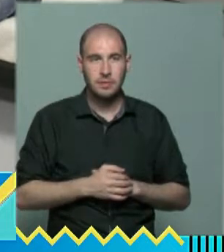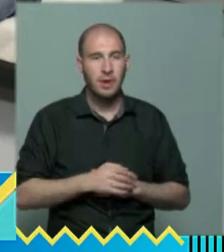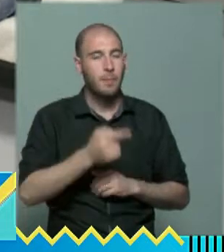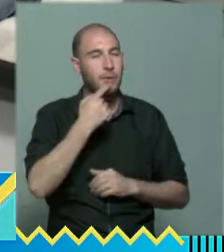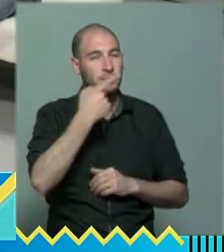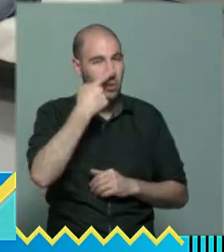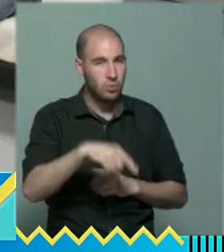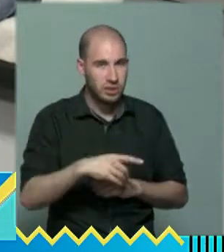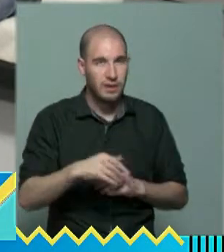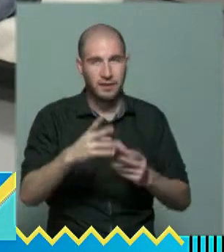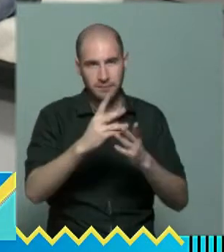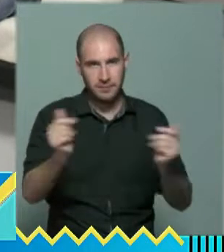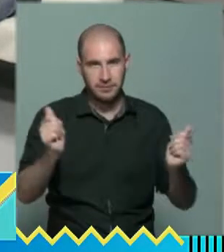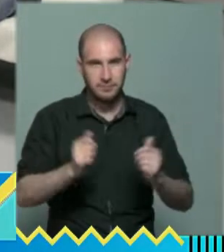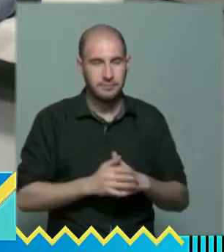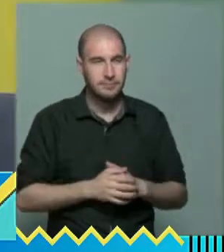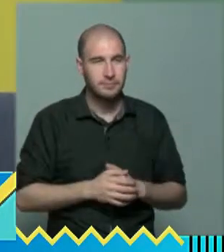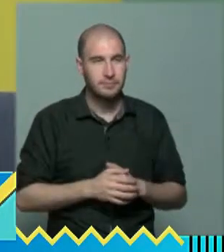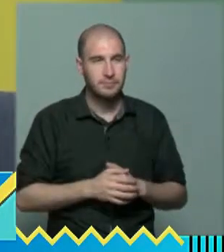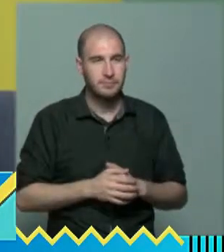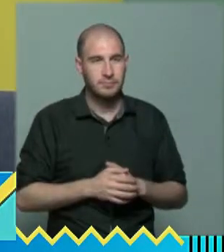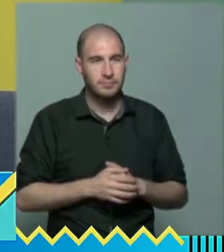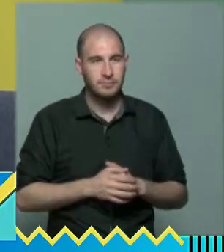Último comentario, a modo de cierre. Sí, no,